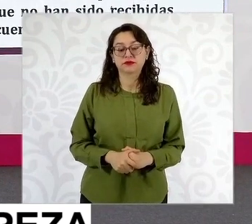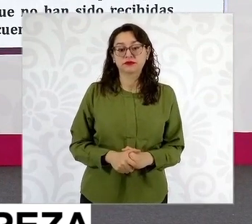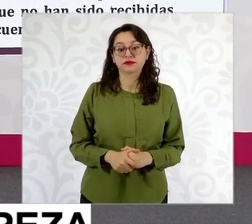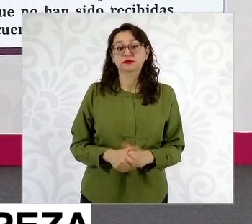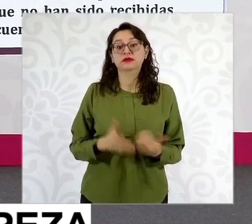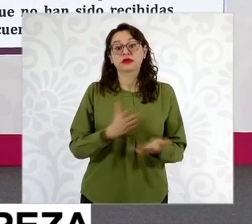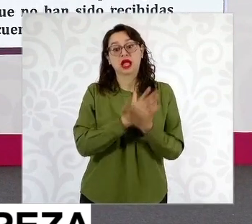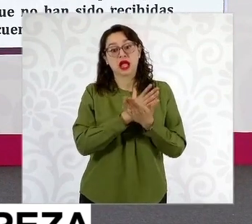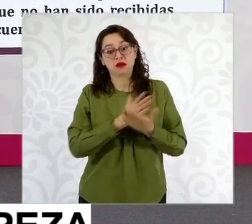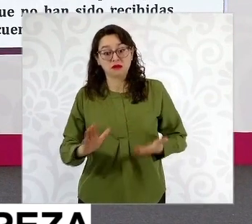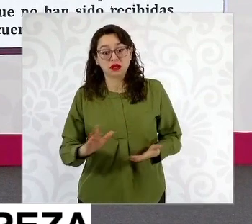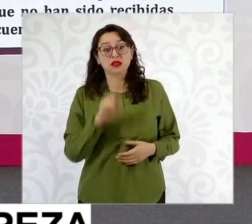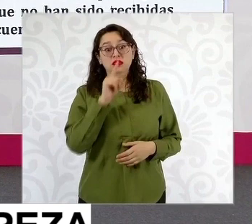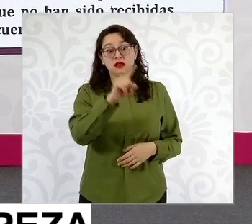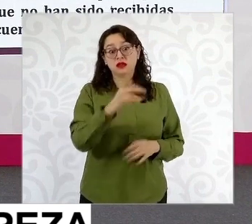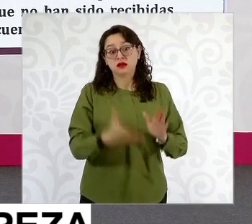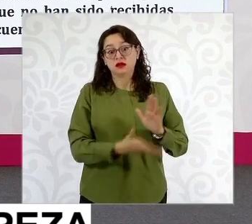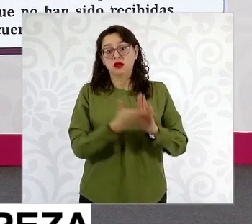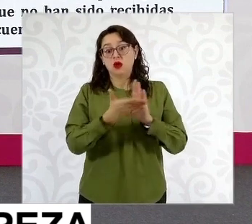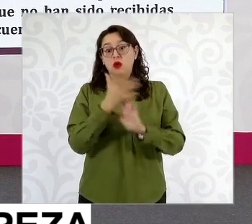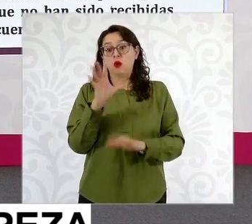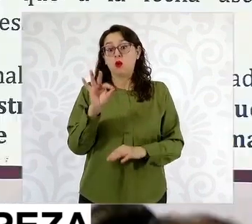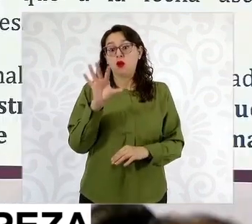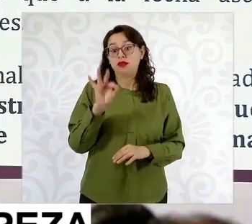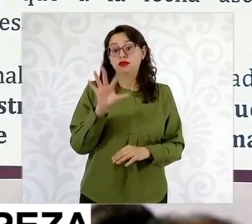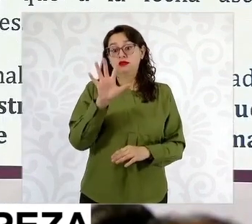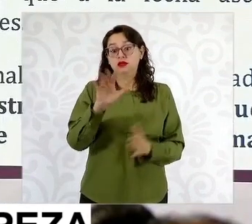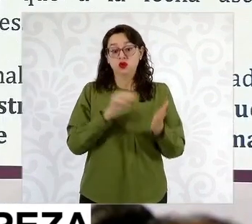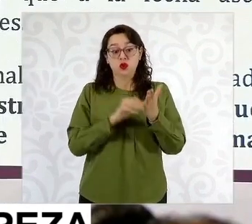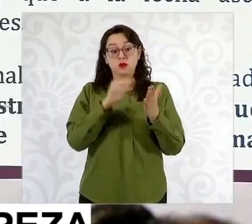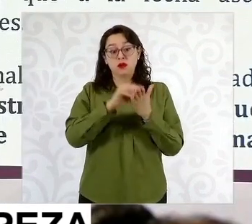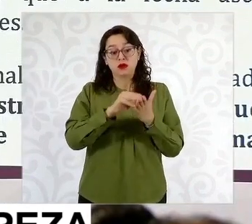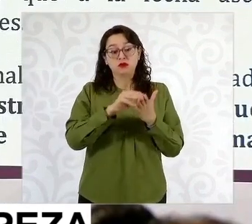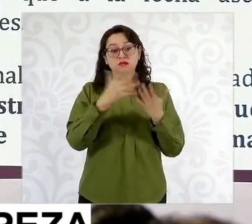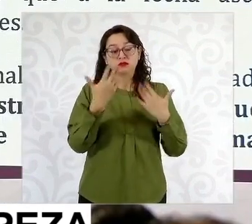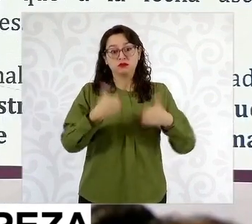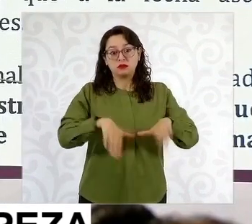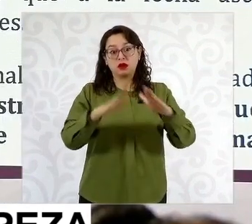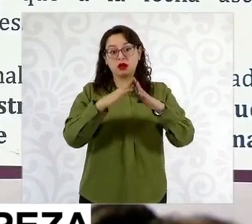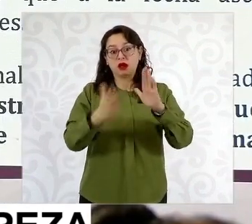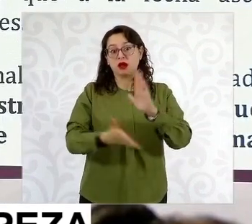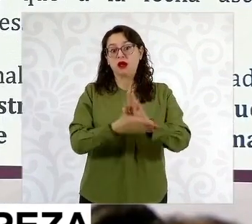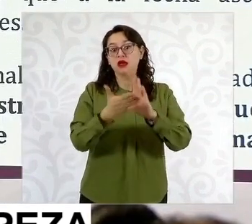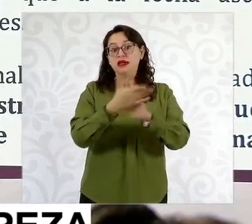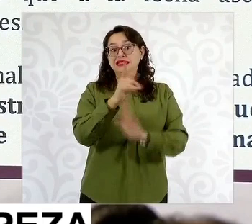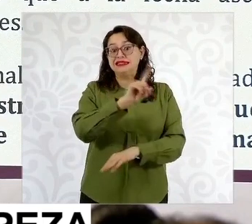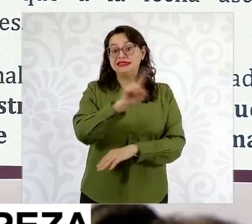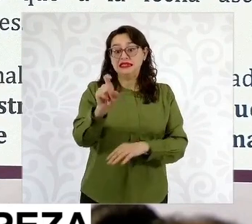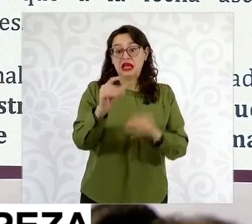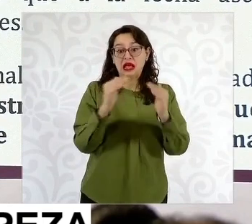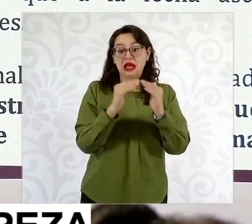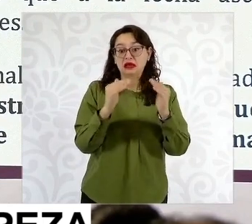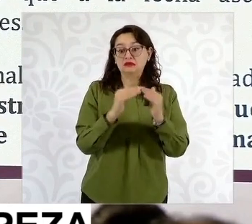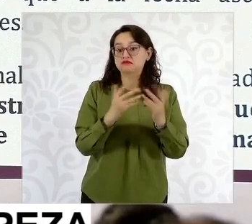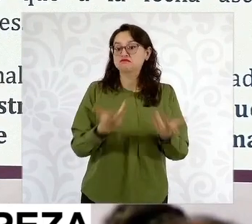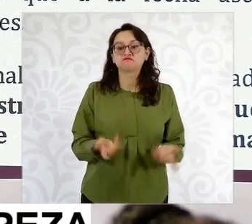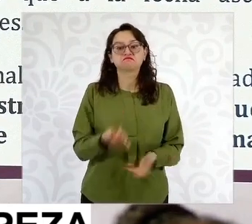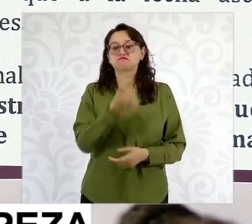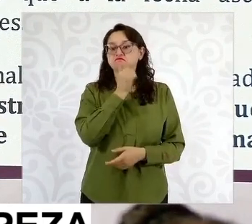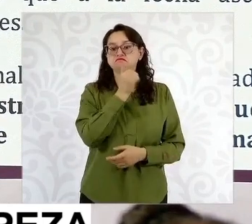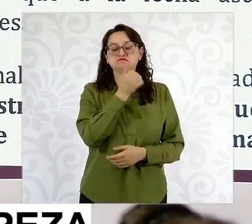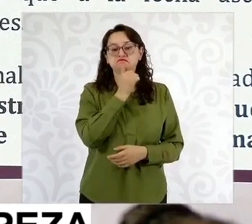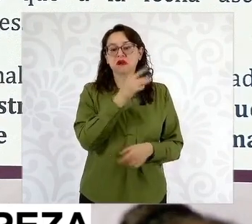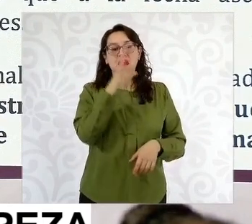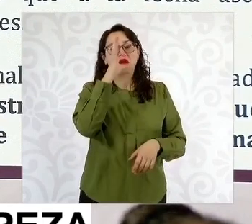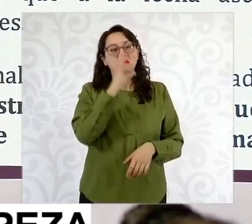recibió 45 millones para un paquete de 100 casas que no han sido recibidas porque presentan problemas de calidad